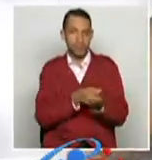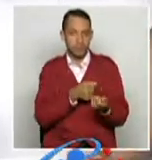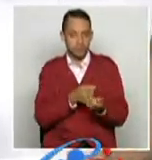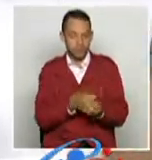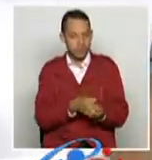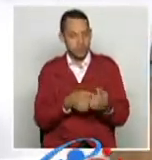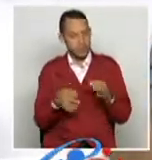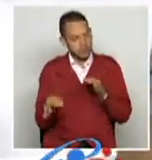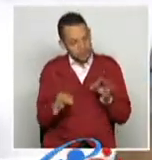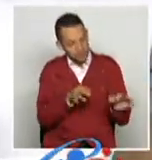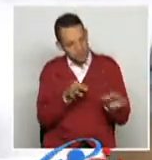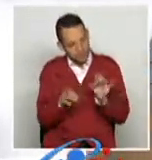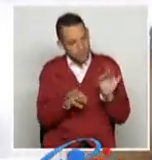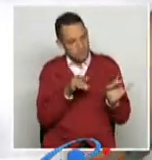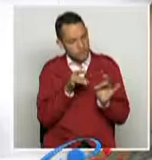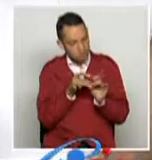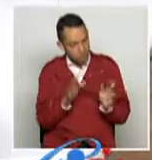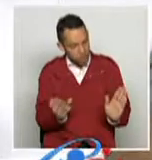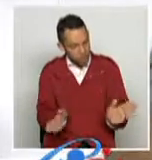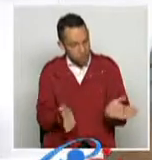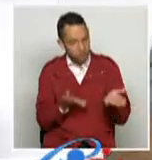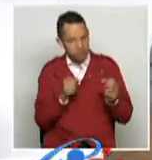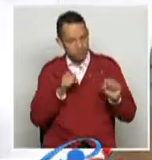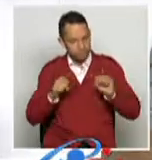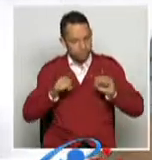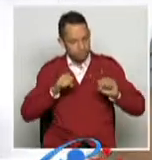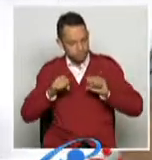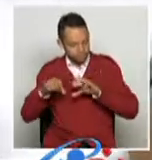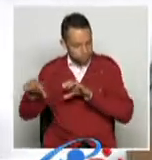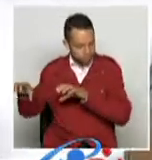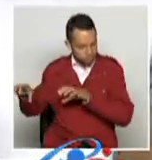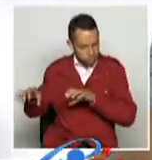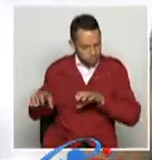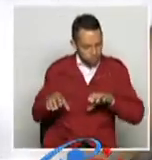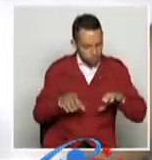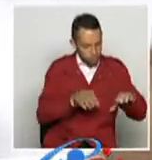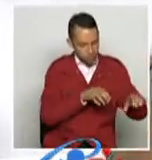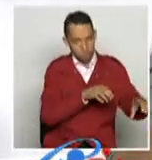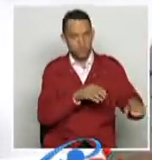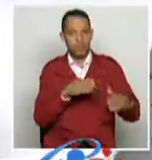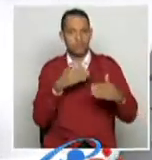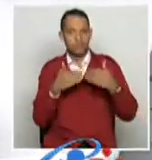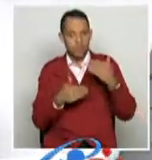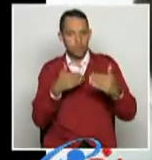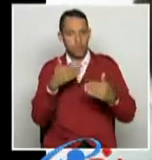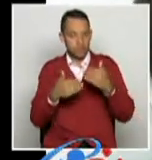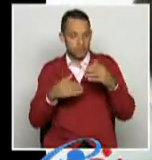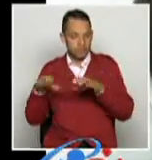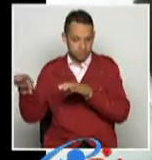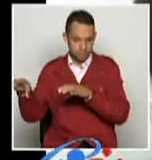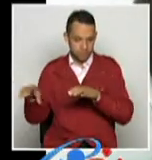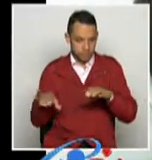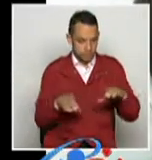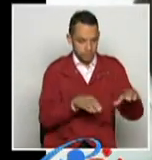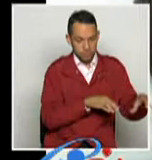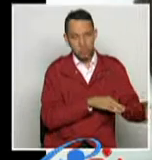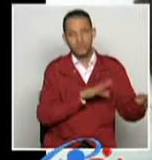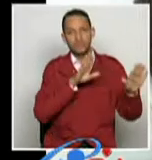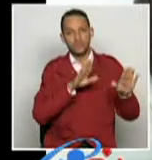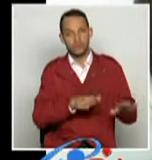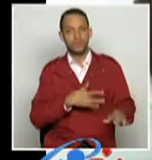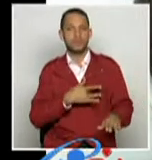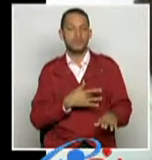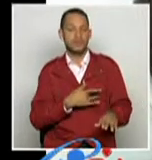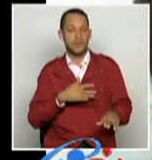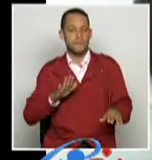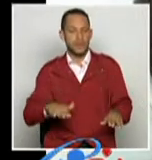se vuelve ya no mecánica, se vuelve dinámica. ¿Sí ve? Ya no es secuencia, ya es una consecuencia. Ya no es una emoción, ya es